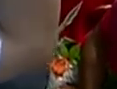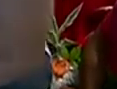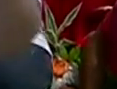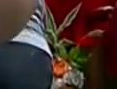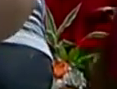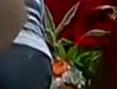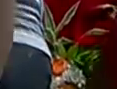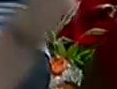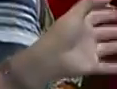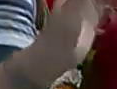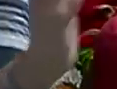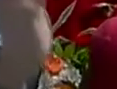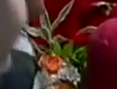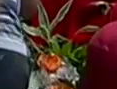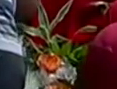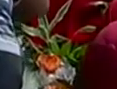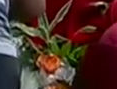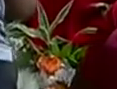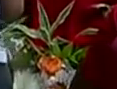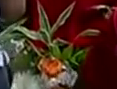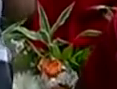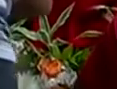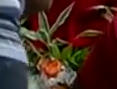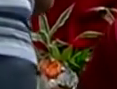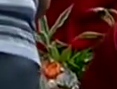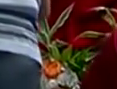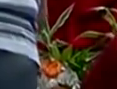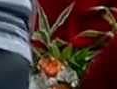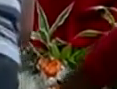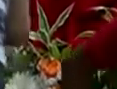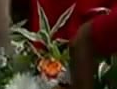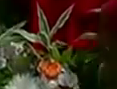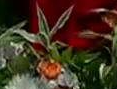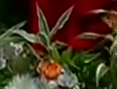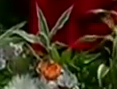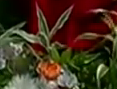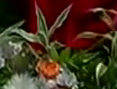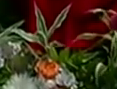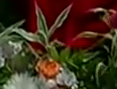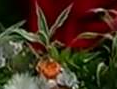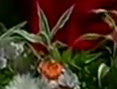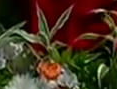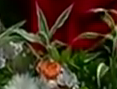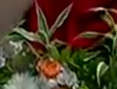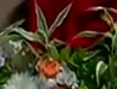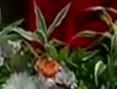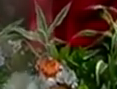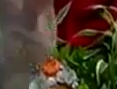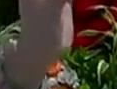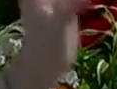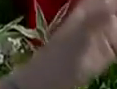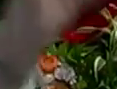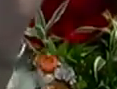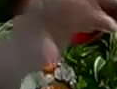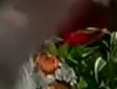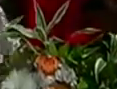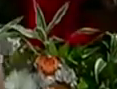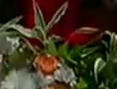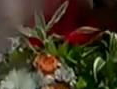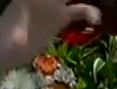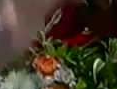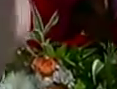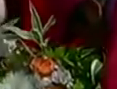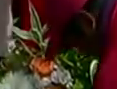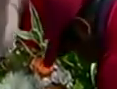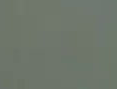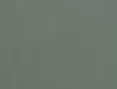general, Padre Celestial, es para todos y todo, pero nosotros lo hemos puesto porque esta es una imagen representativa del mismo Todopoderoso. Lo total, lo que predomina es